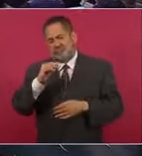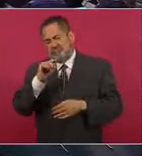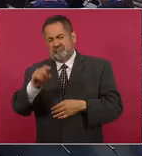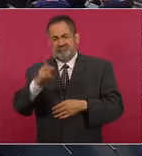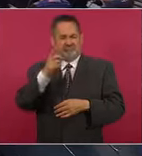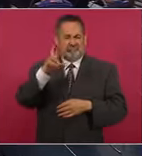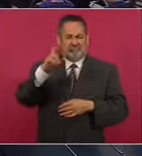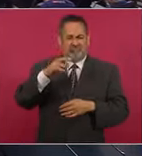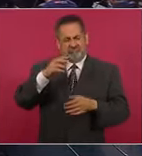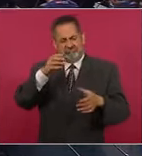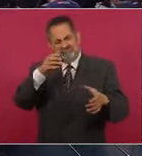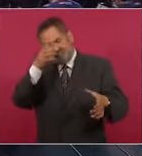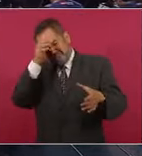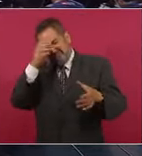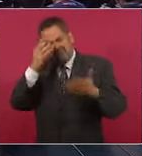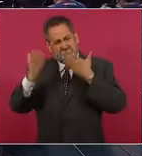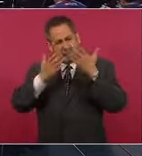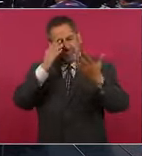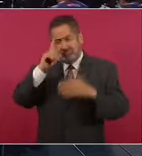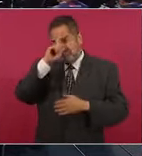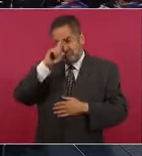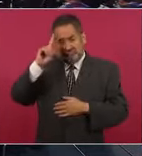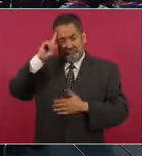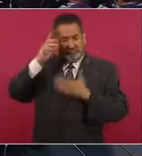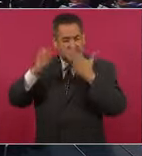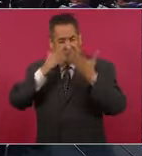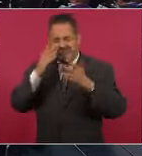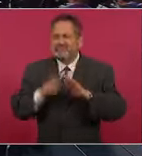la Complutense de Madrid,